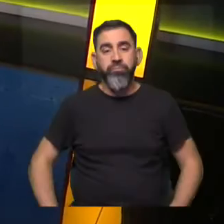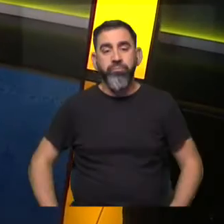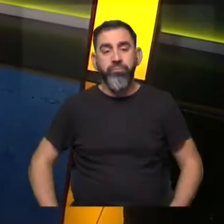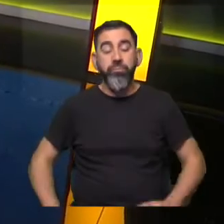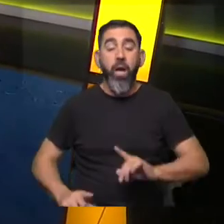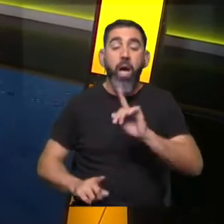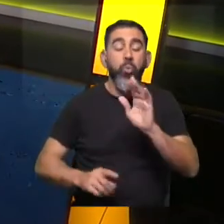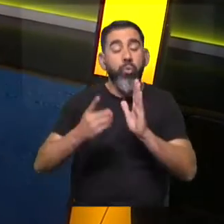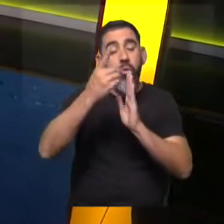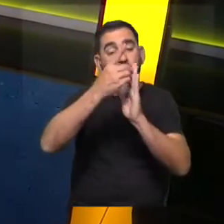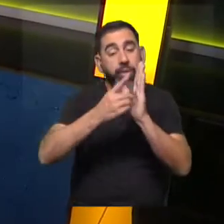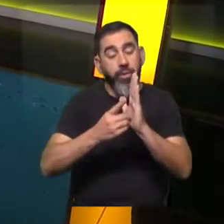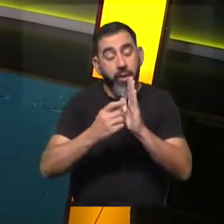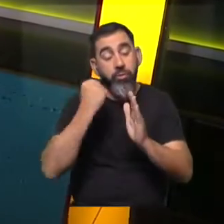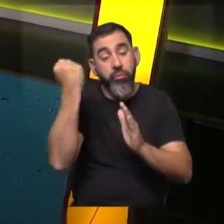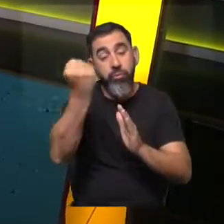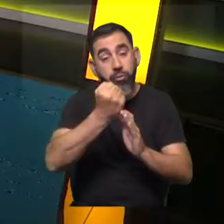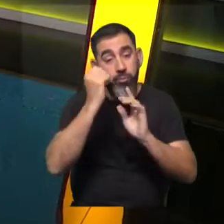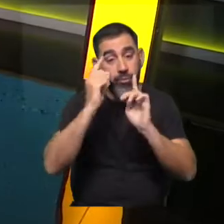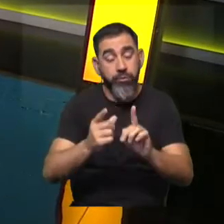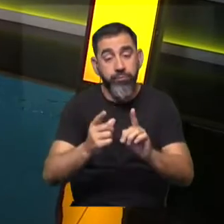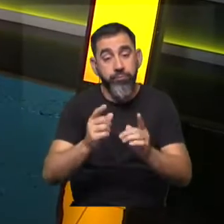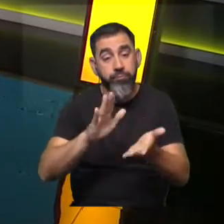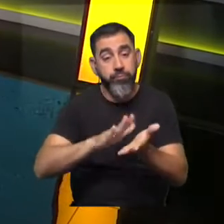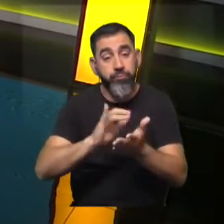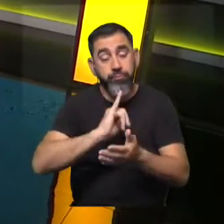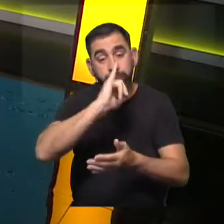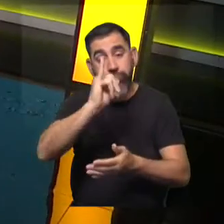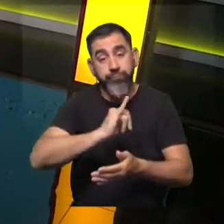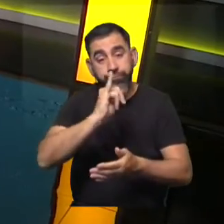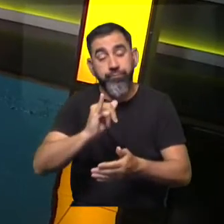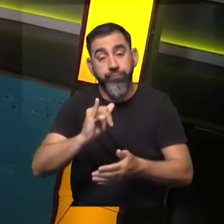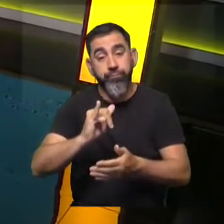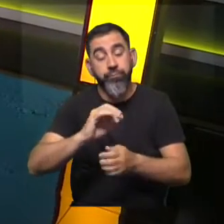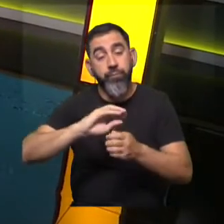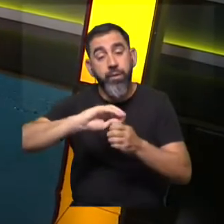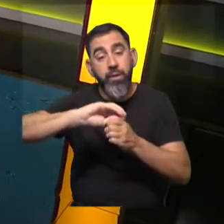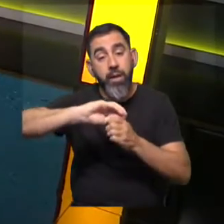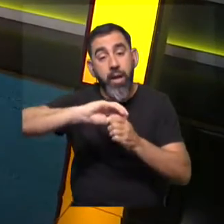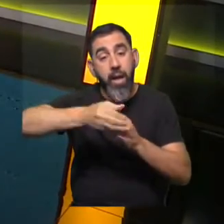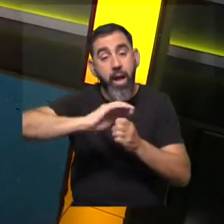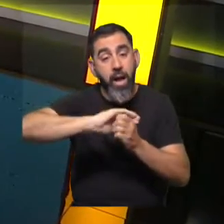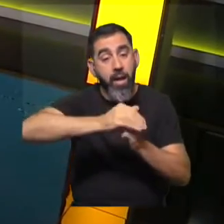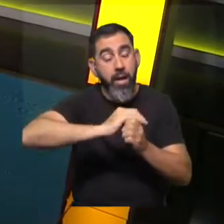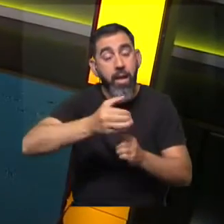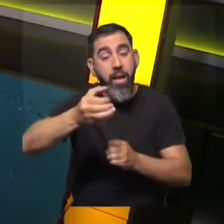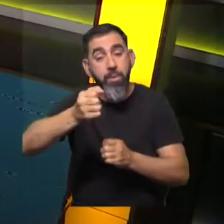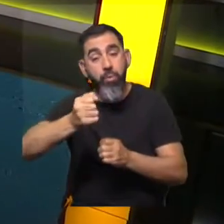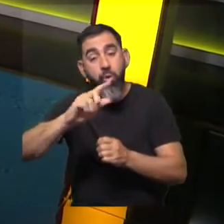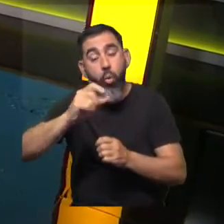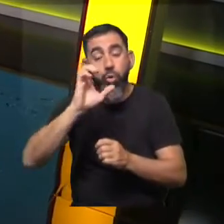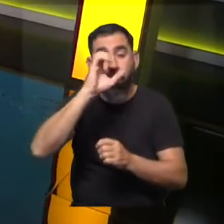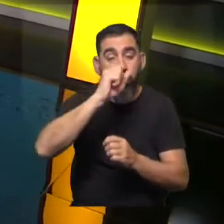Algunos otros datos que nos dejaba Alexandra Perrone sobre este informe. La cáscara del limón y de otros cítricos es la materia